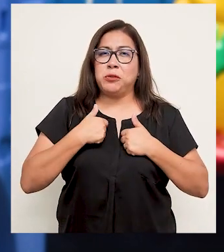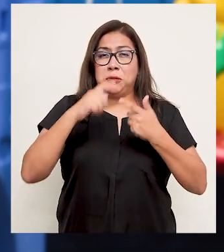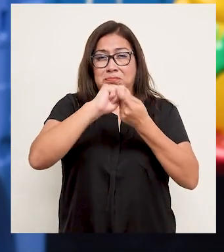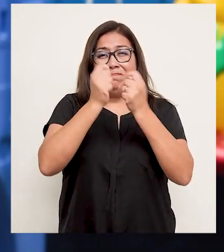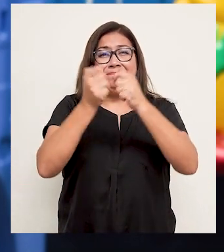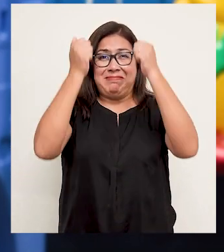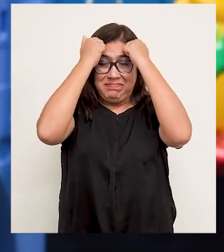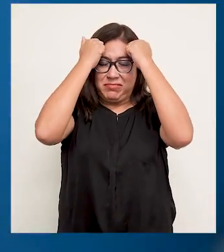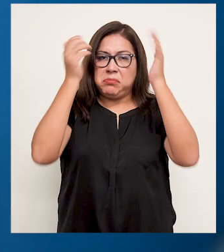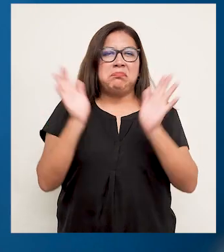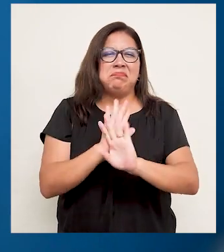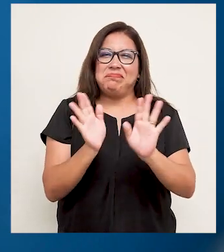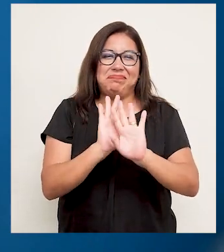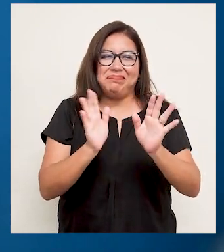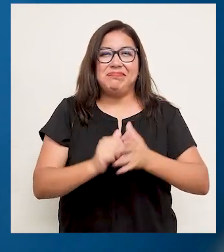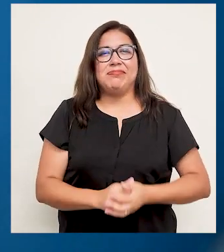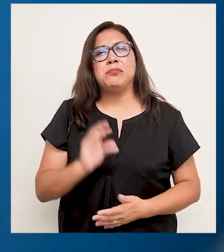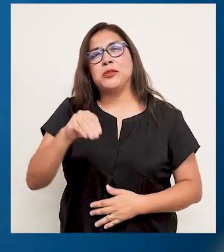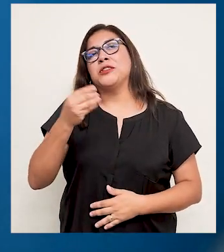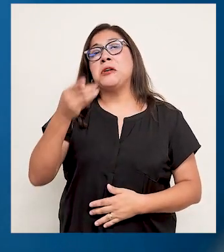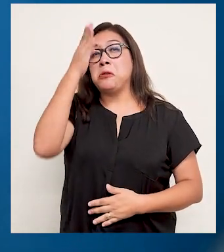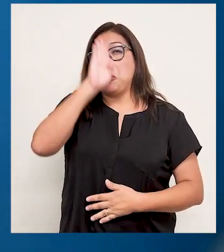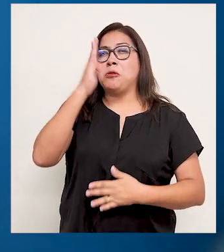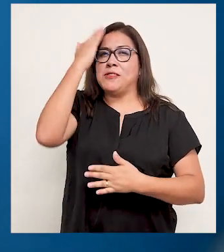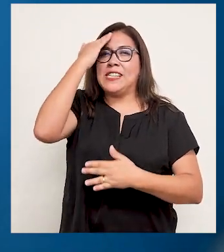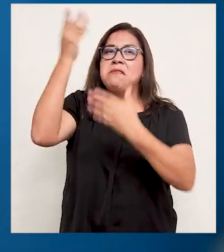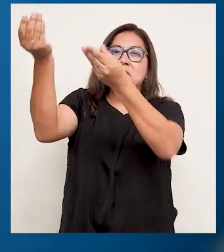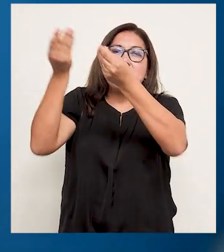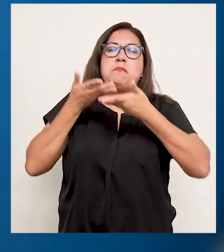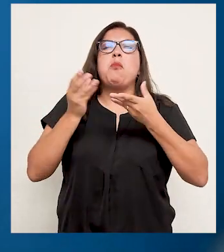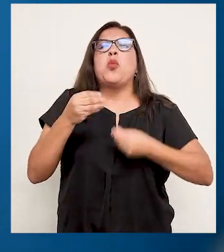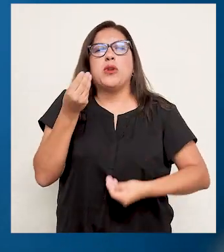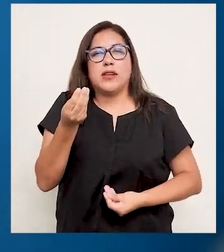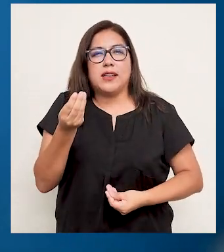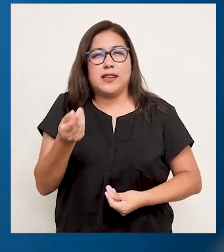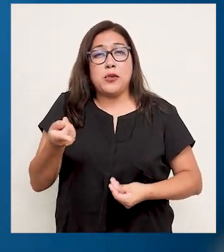y que no me arrepiento, porque Dios sabe por qué me lo mandó.